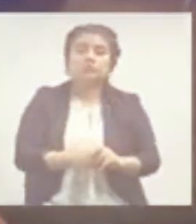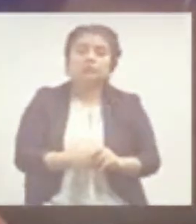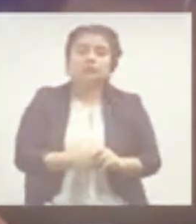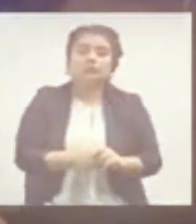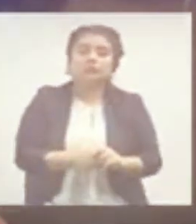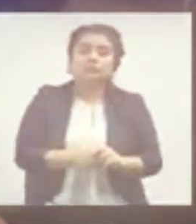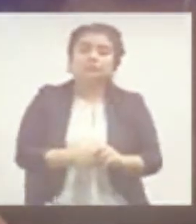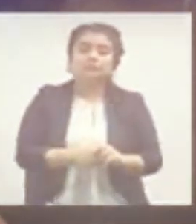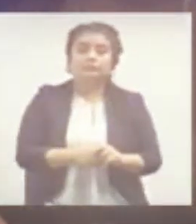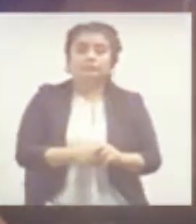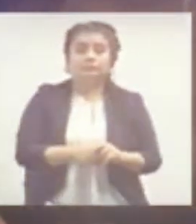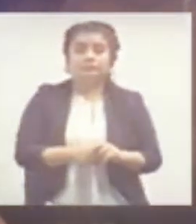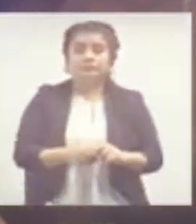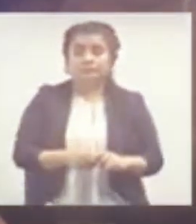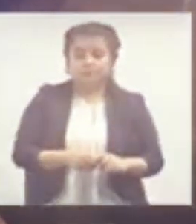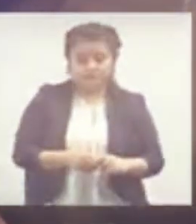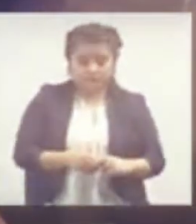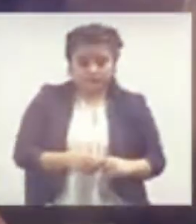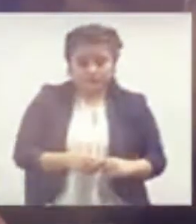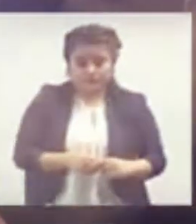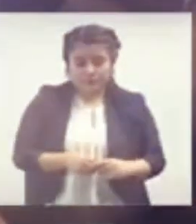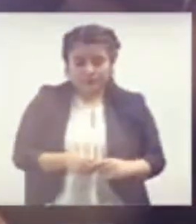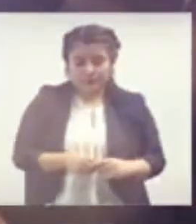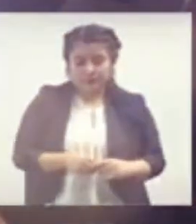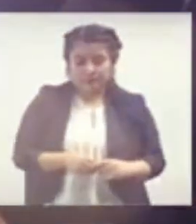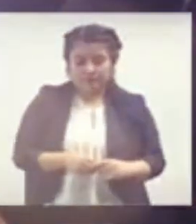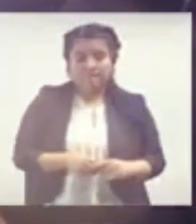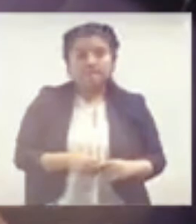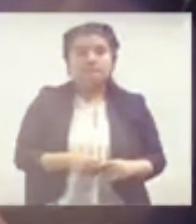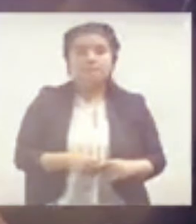5, 6, 7, 8, 9, 10,